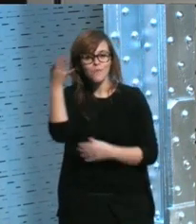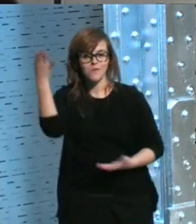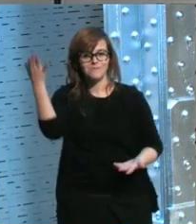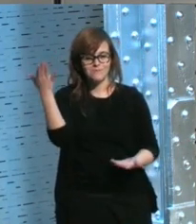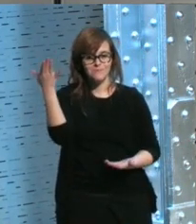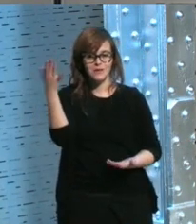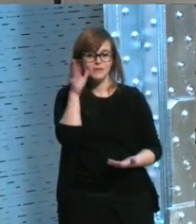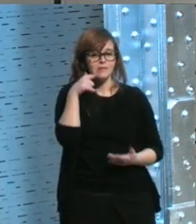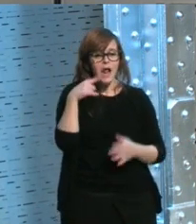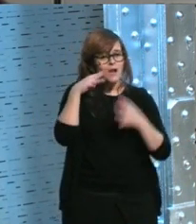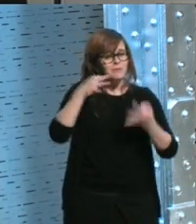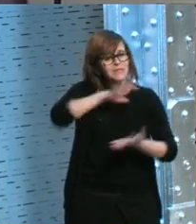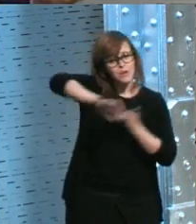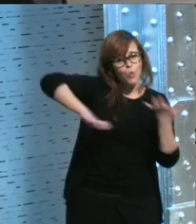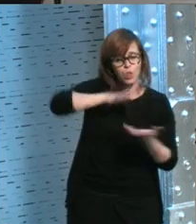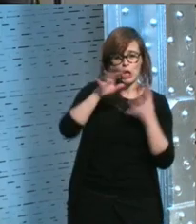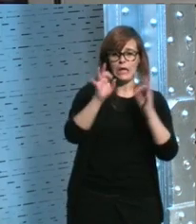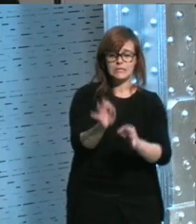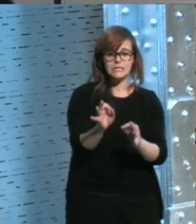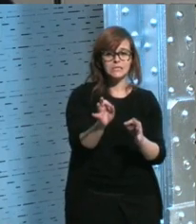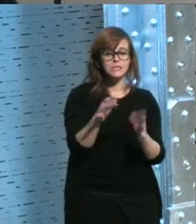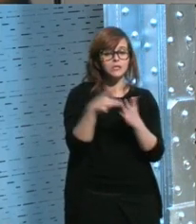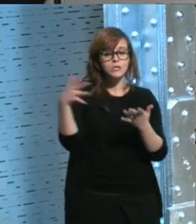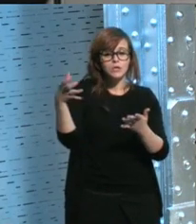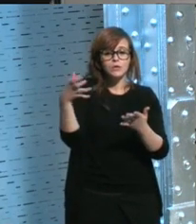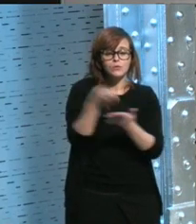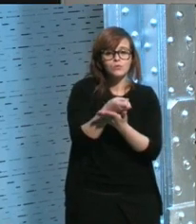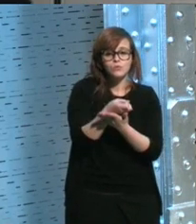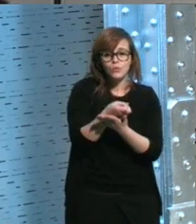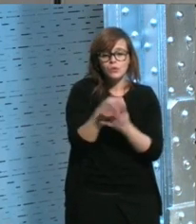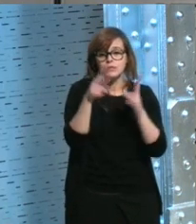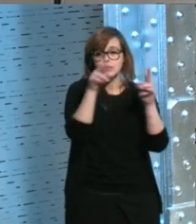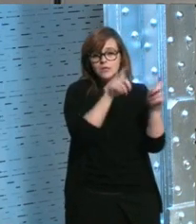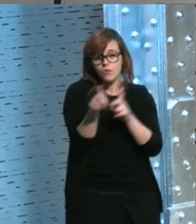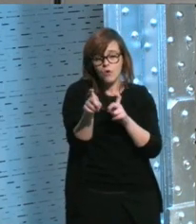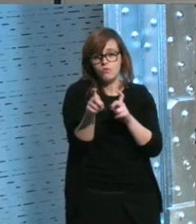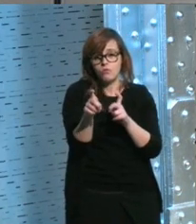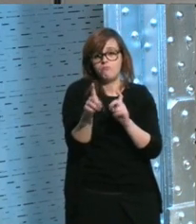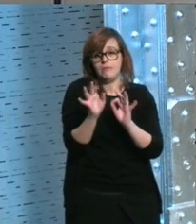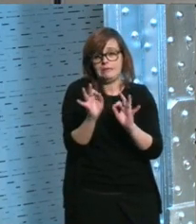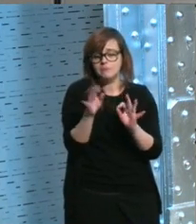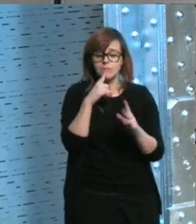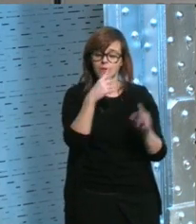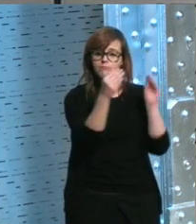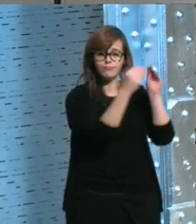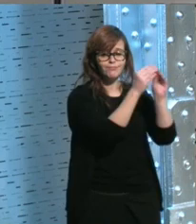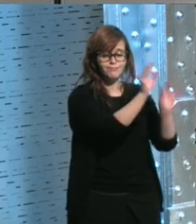es la verdadera revolución, y todo llega a una cuestión de educación. En eso estamos totalmente de